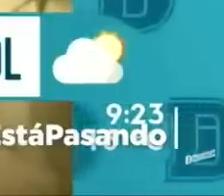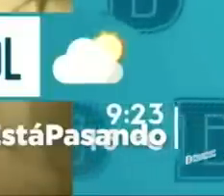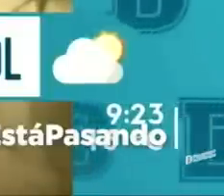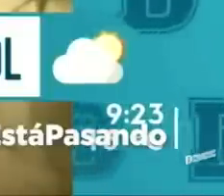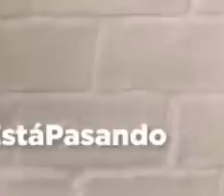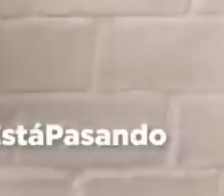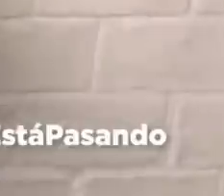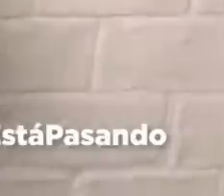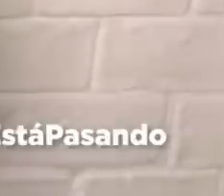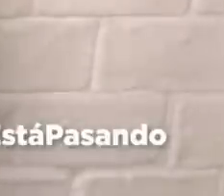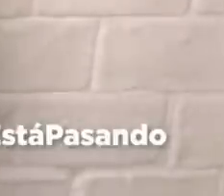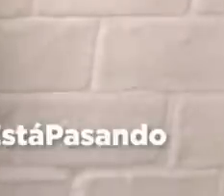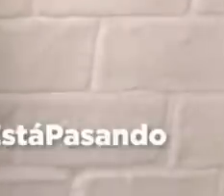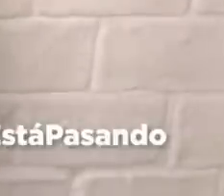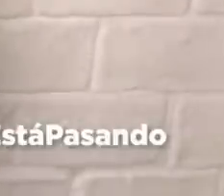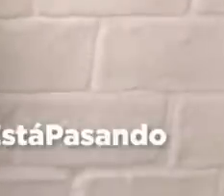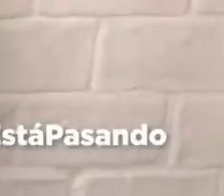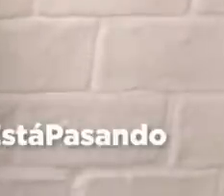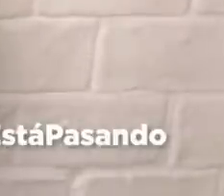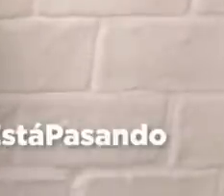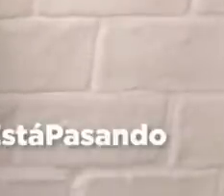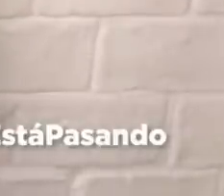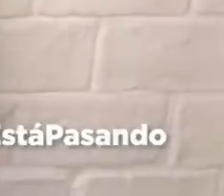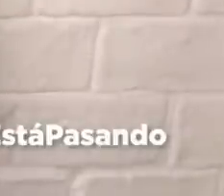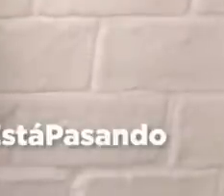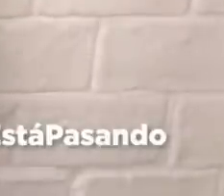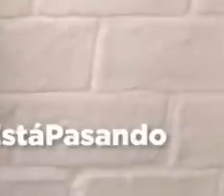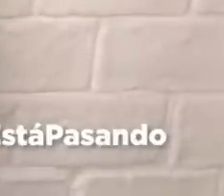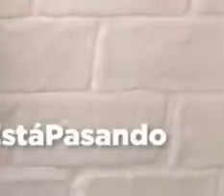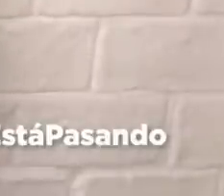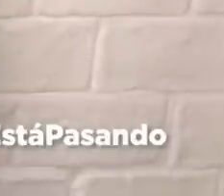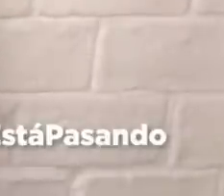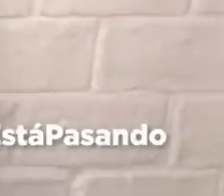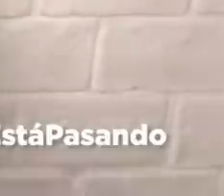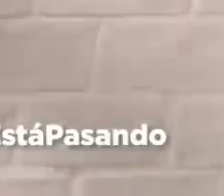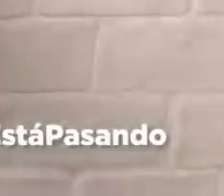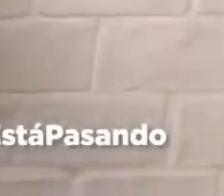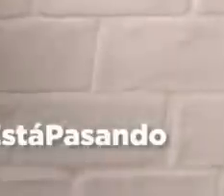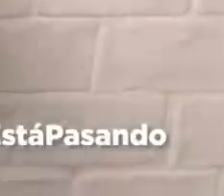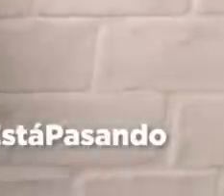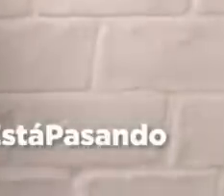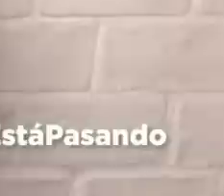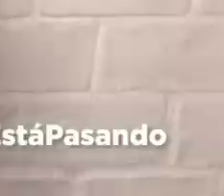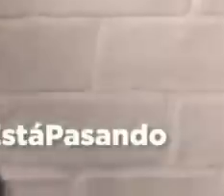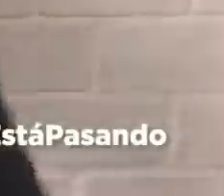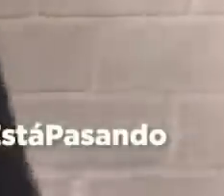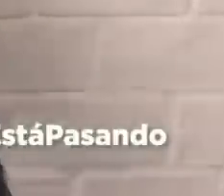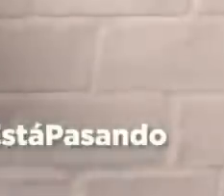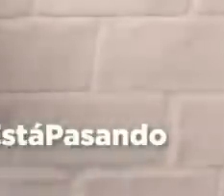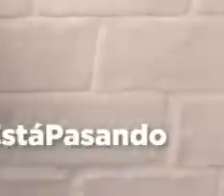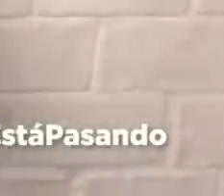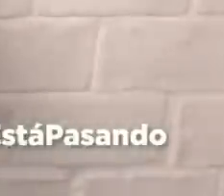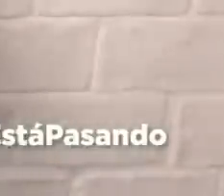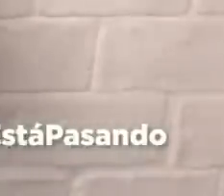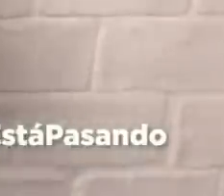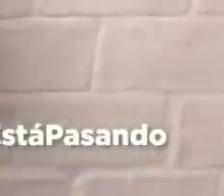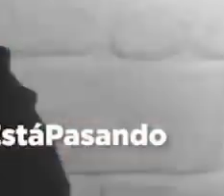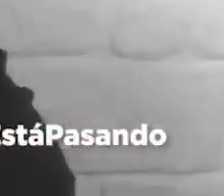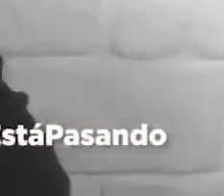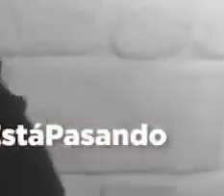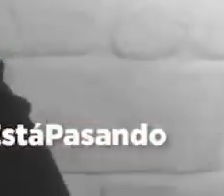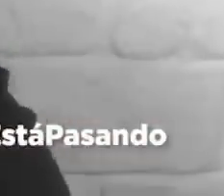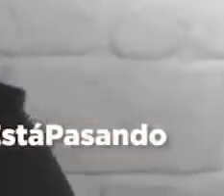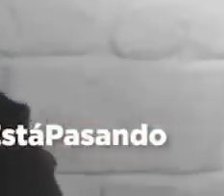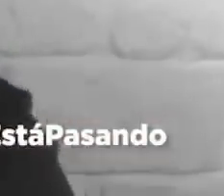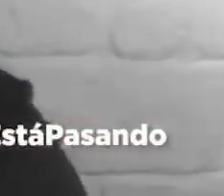al ministro, bueno. No, se nota que le dieron la derecha, un gancho de izquierda, una patada en las costillas